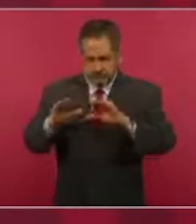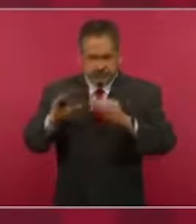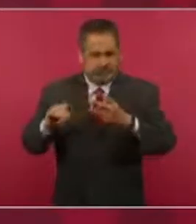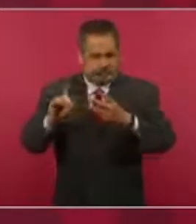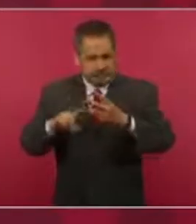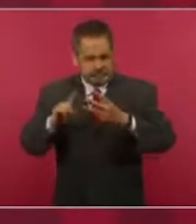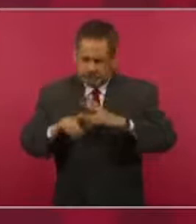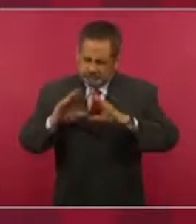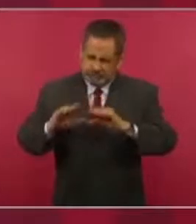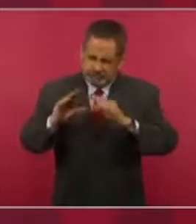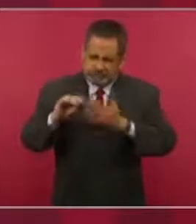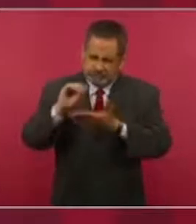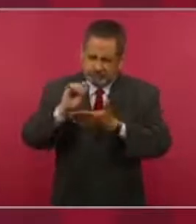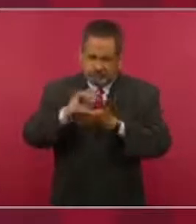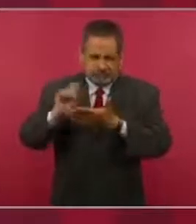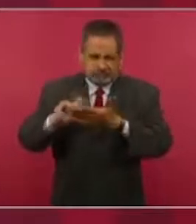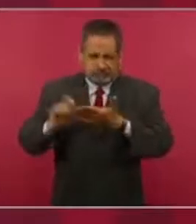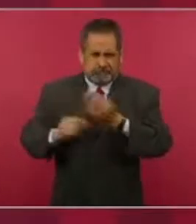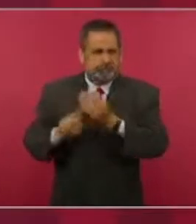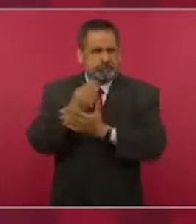que